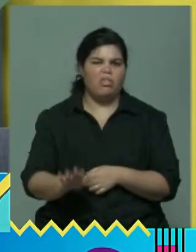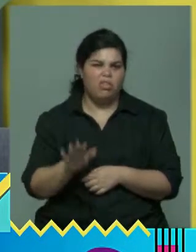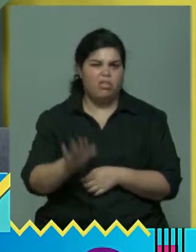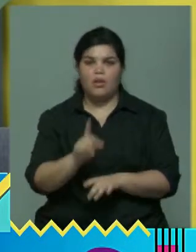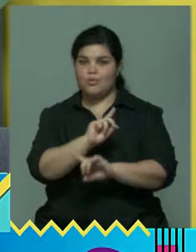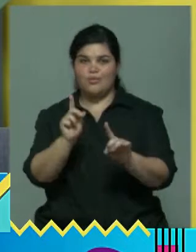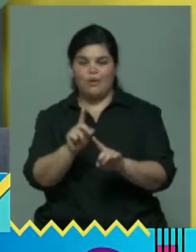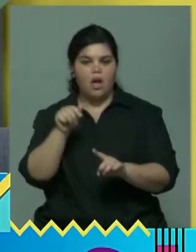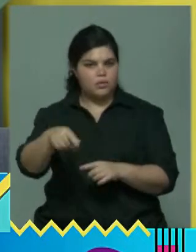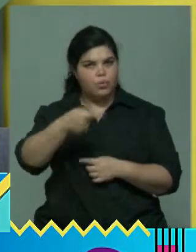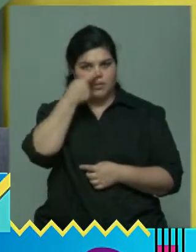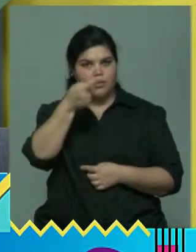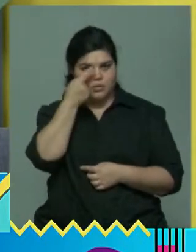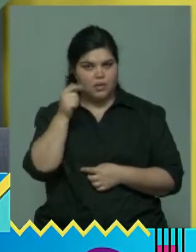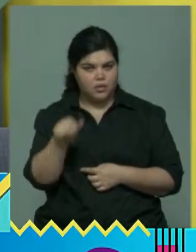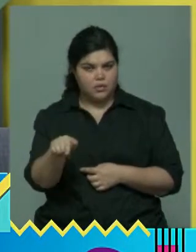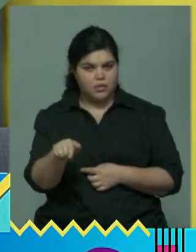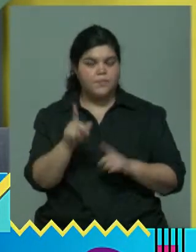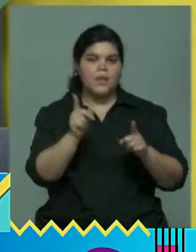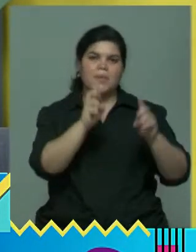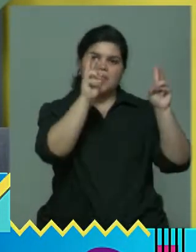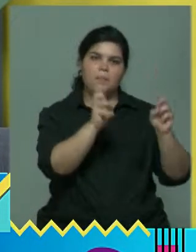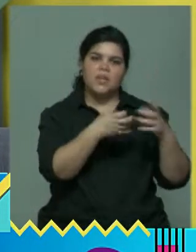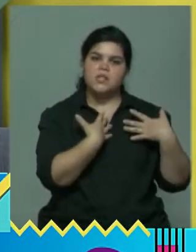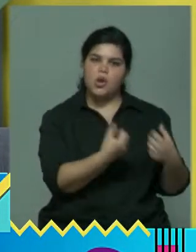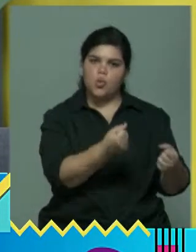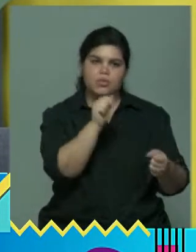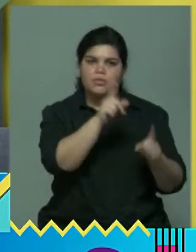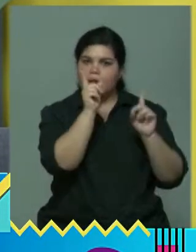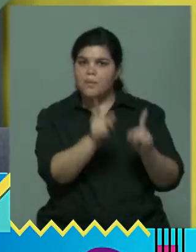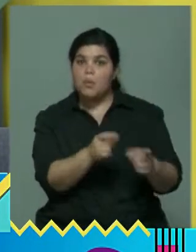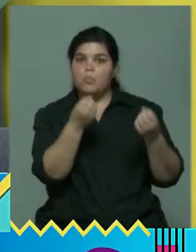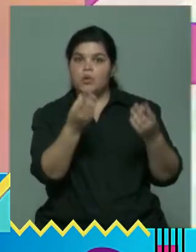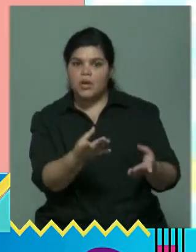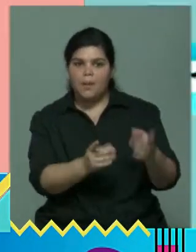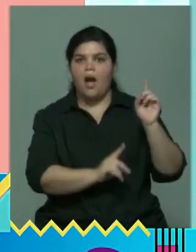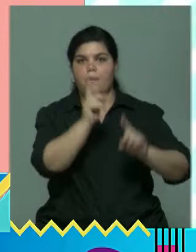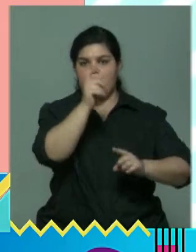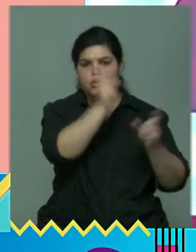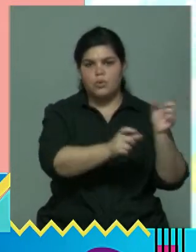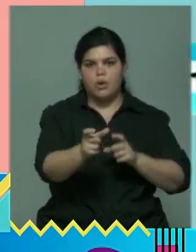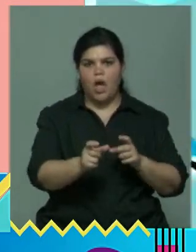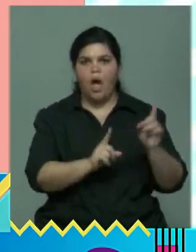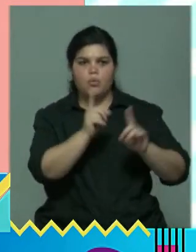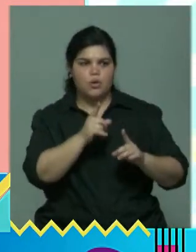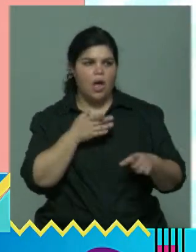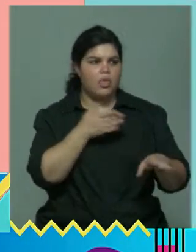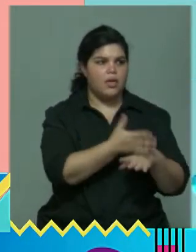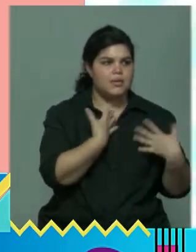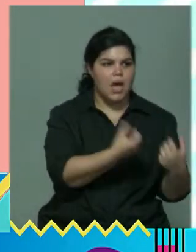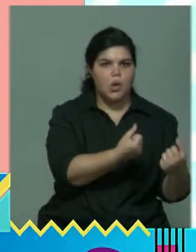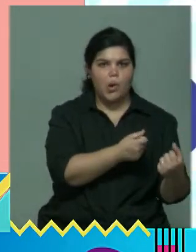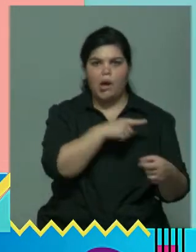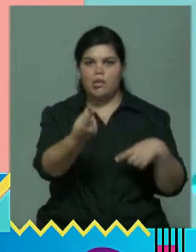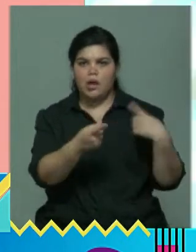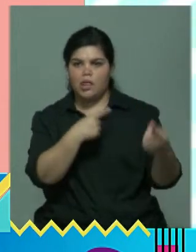muy interesante eso. Y con respecto a la salud también, porque realmente que algunas personas puedan llegar a la salud y que otras no, marca